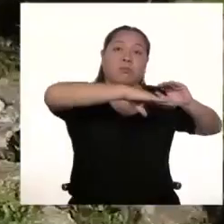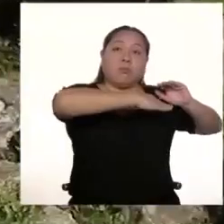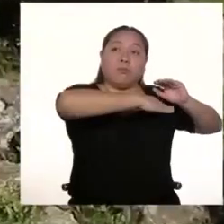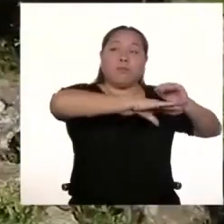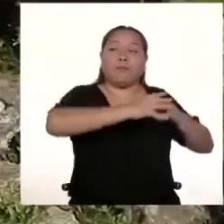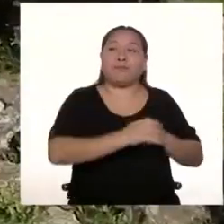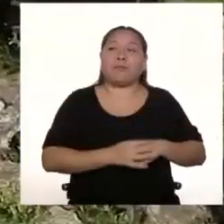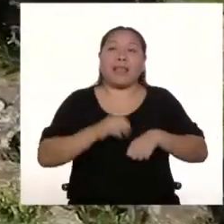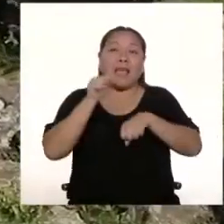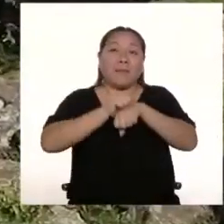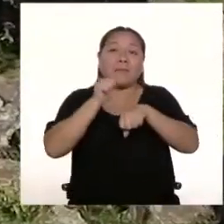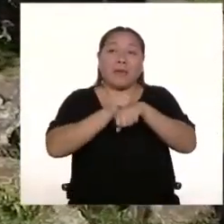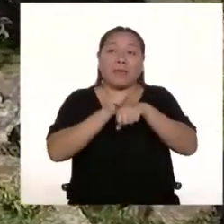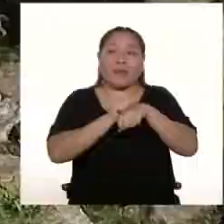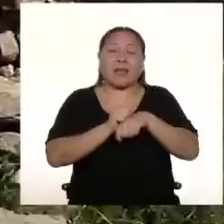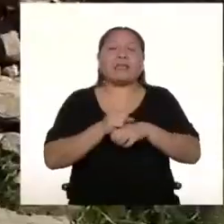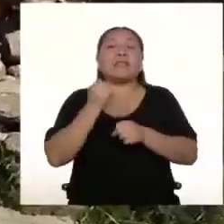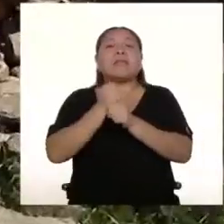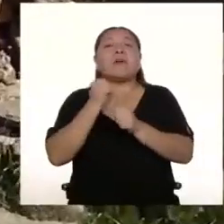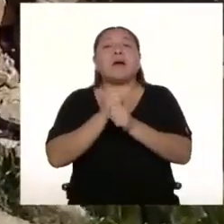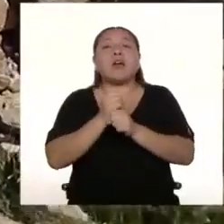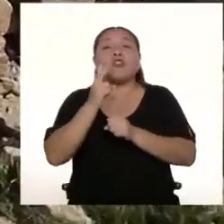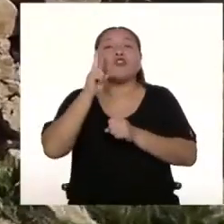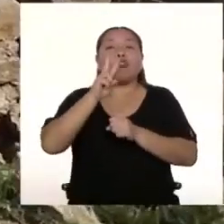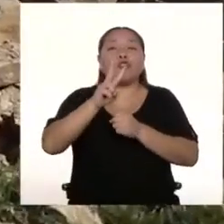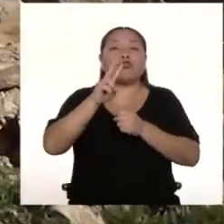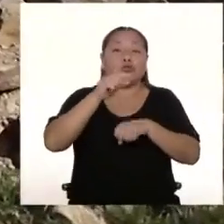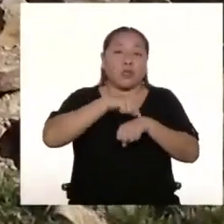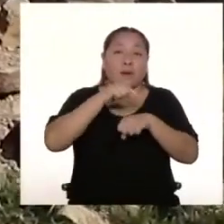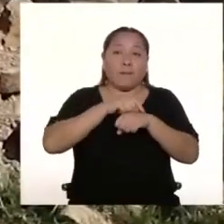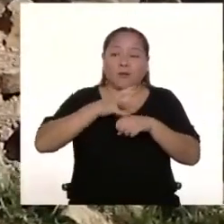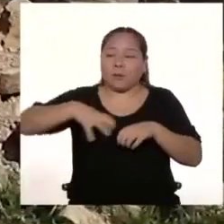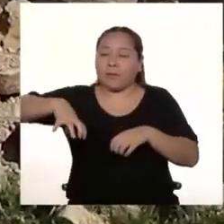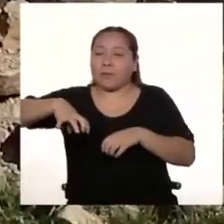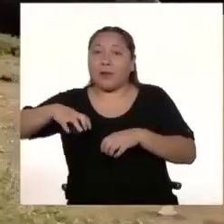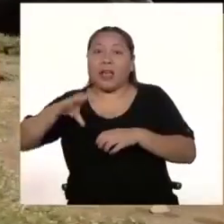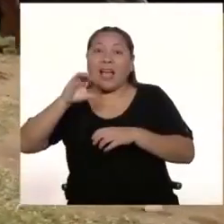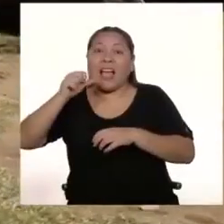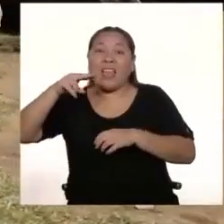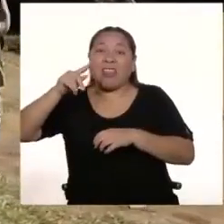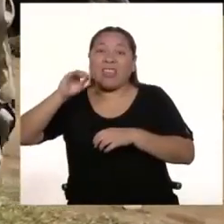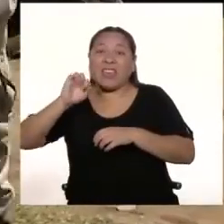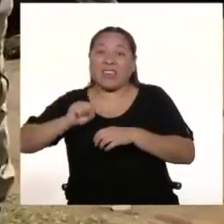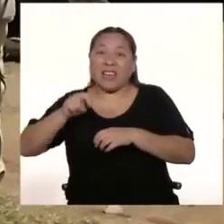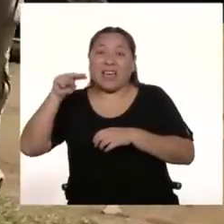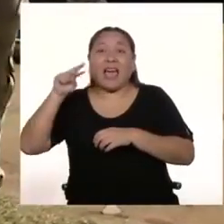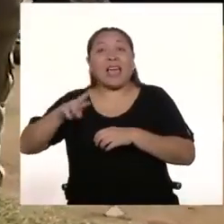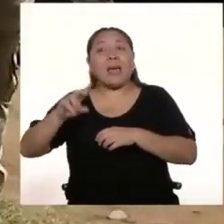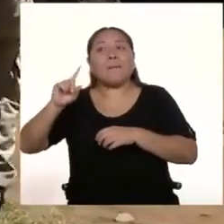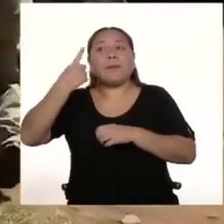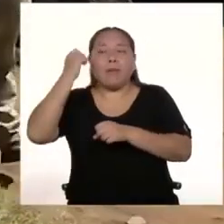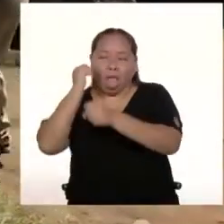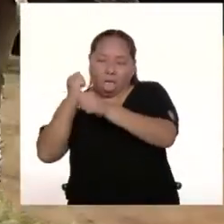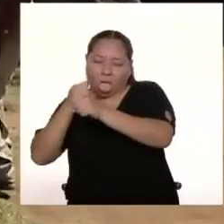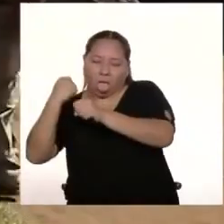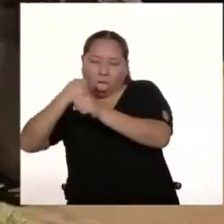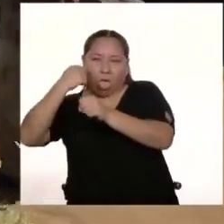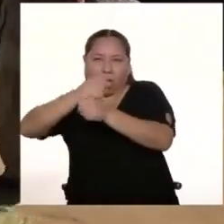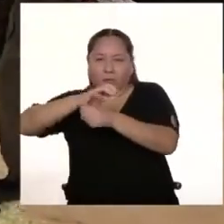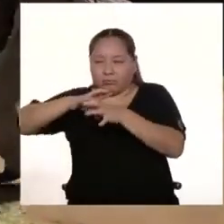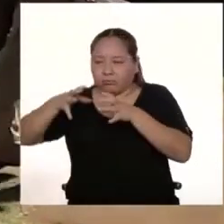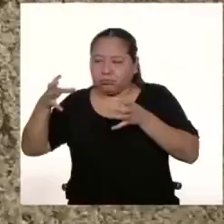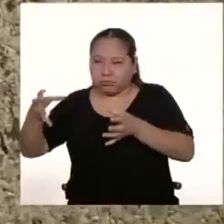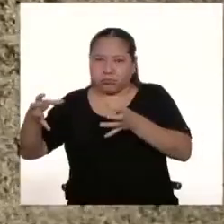Los bloques se trabajaban en dos momentos. Primero en la cantera, donde se hacía un primer corte, buscando crear